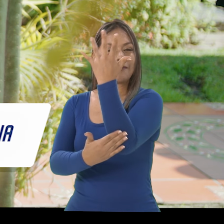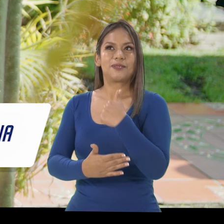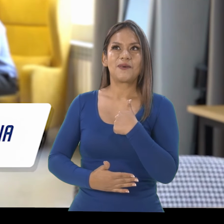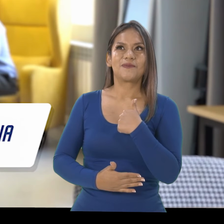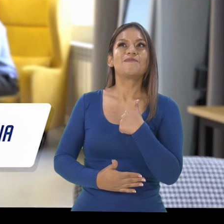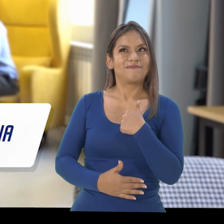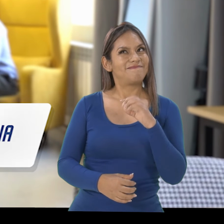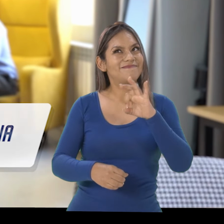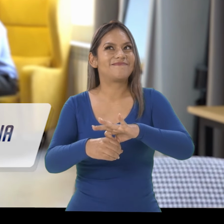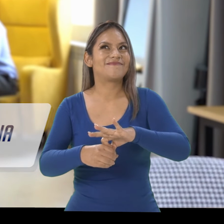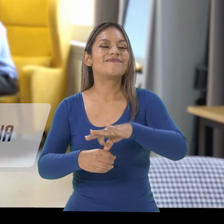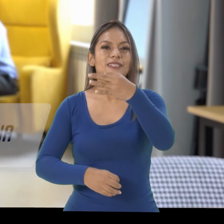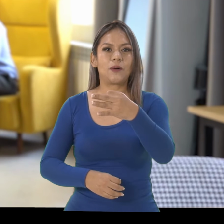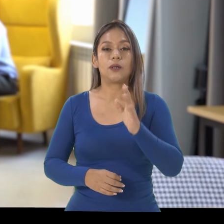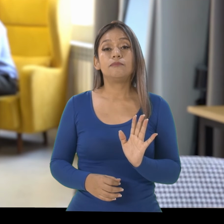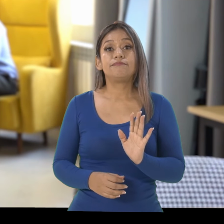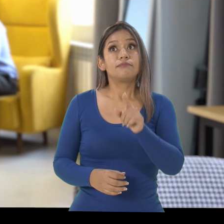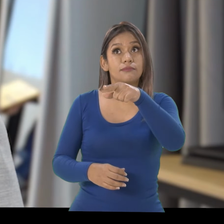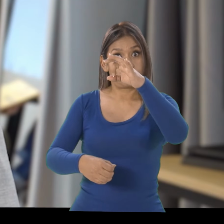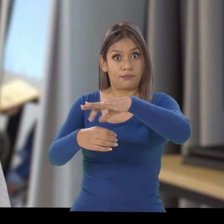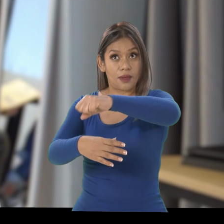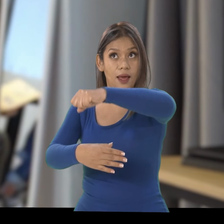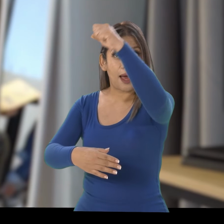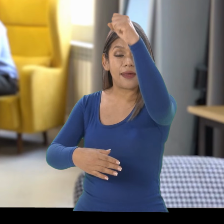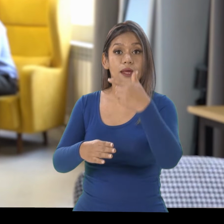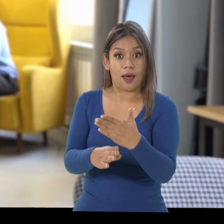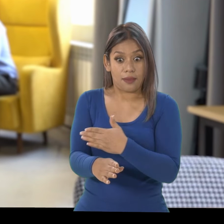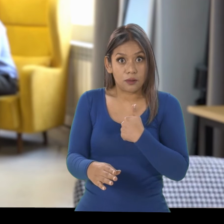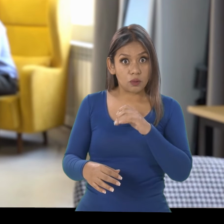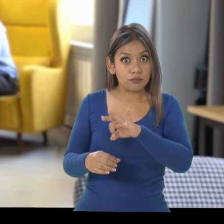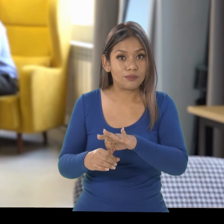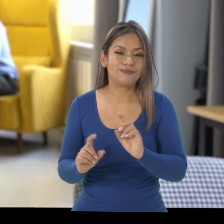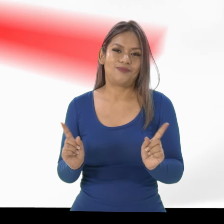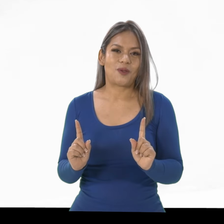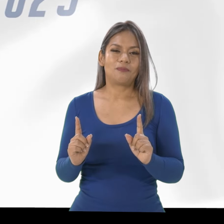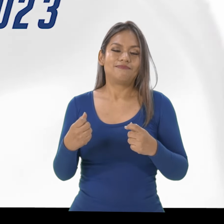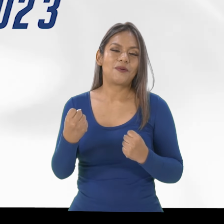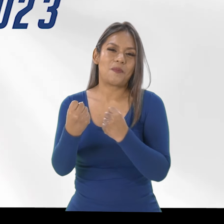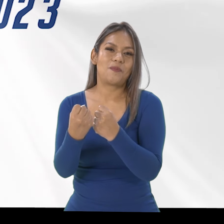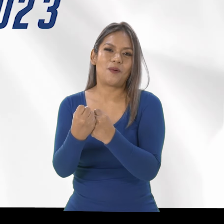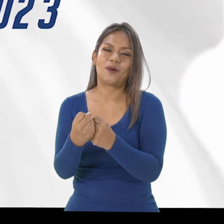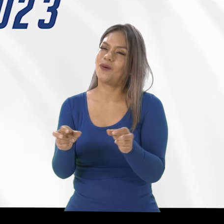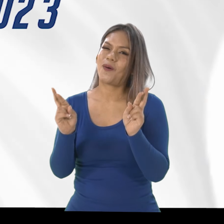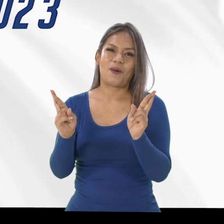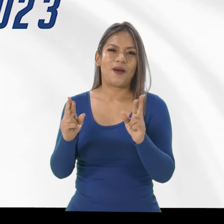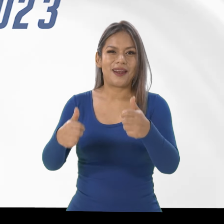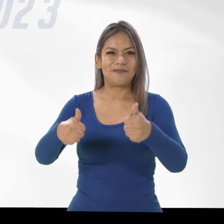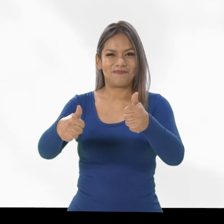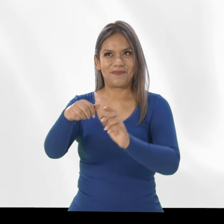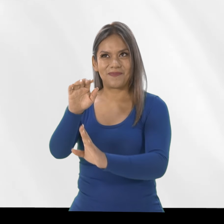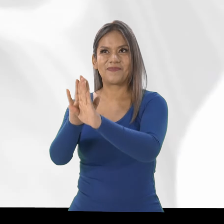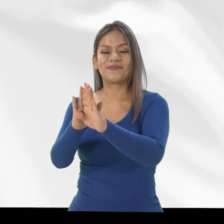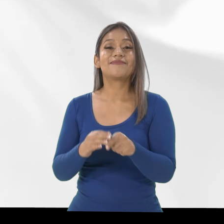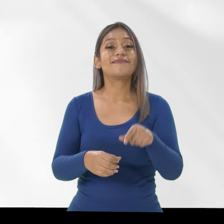televisión. Y aunque no todos votamos por quienes ganaron, queremos que hagan un buen trabajo. Por eso al CNE y a las autoridades